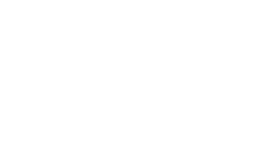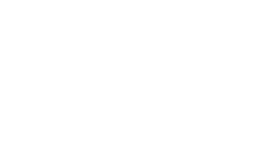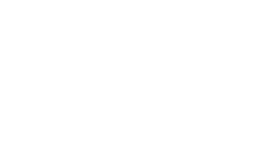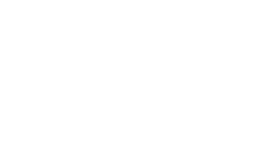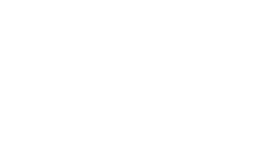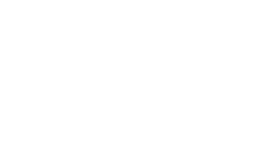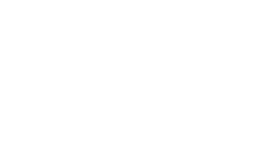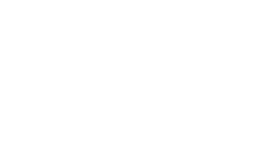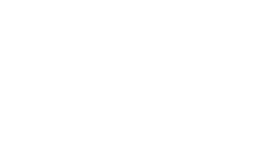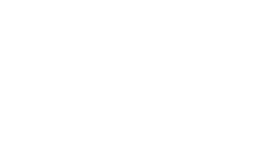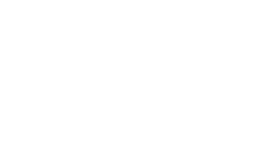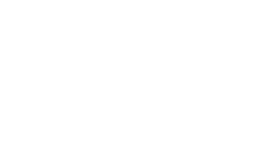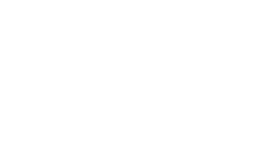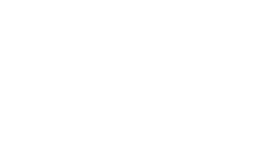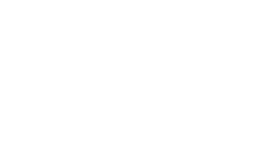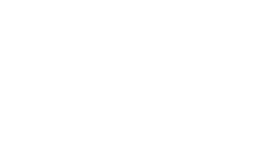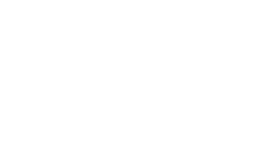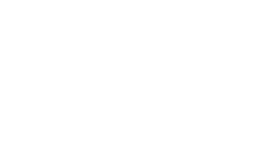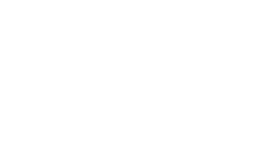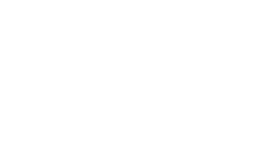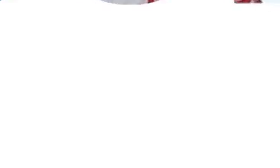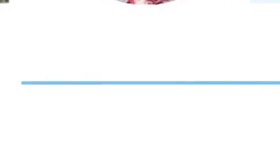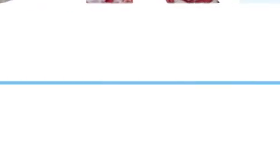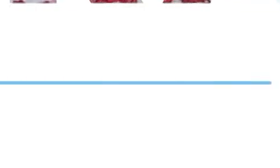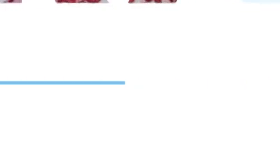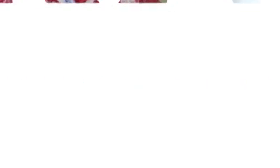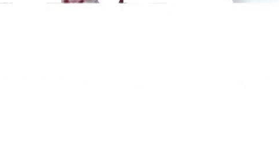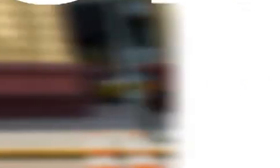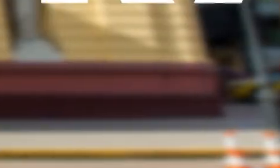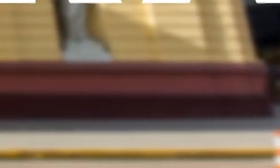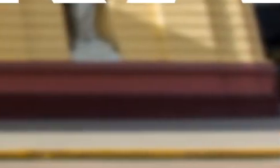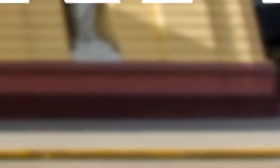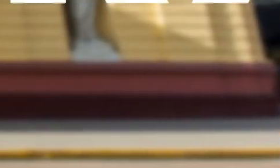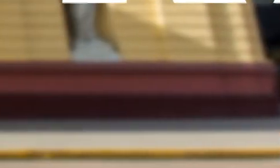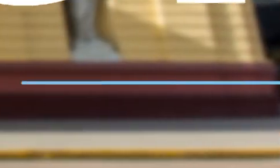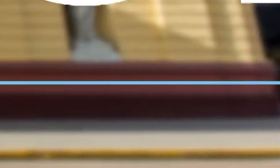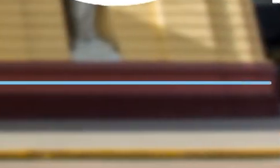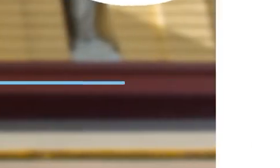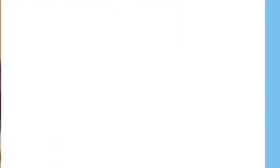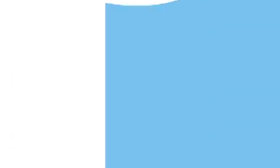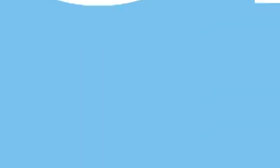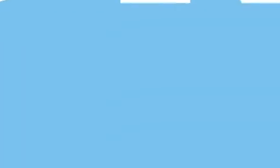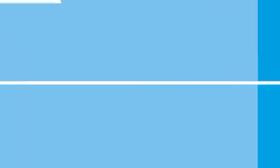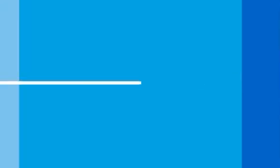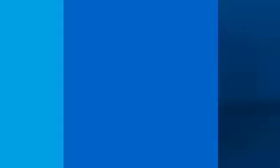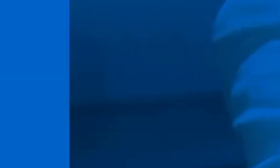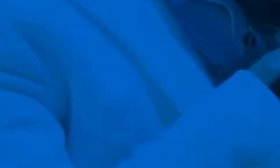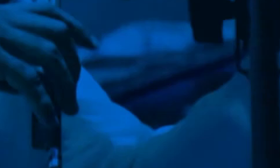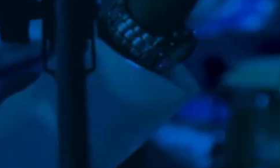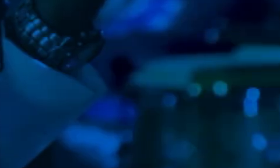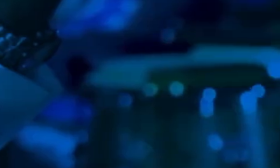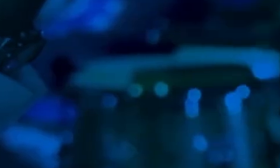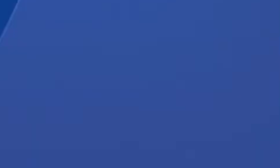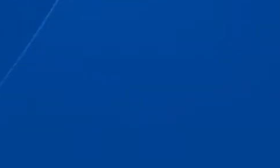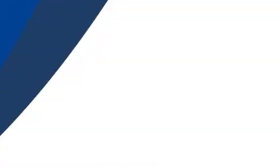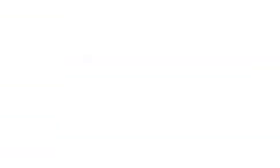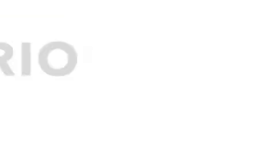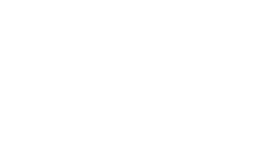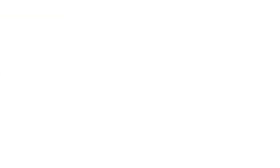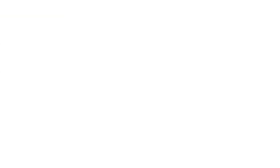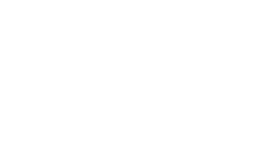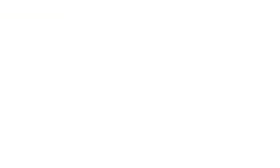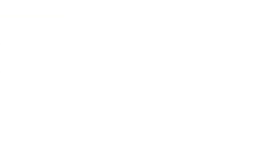El Gobierno Nacional a través del Ministerio de Cultura y CERTV presentaron Mi Cultura en Casa 2.0.